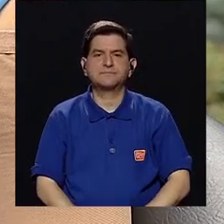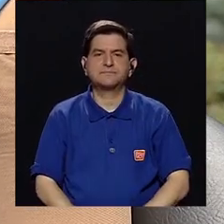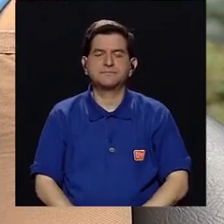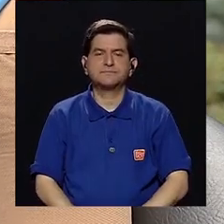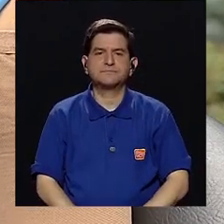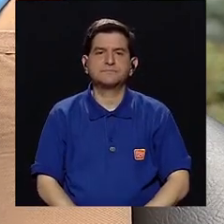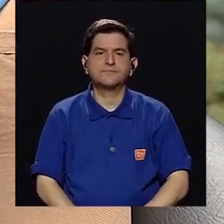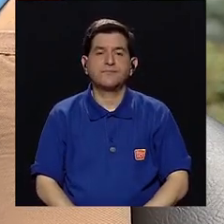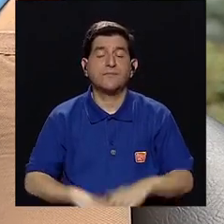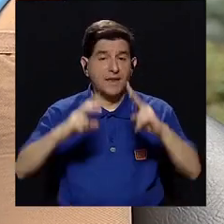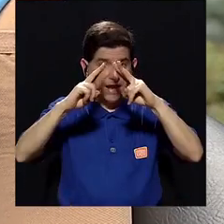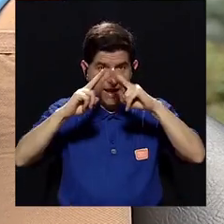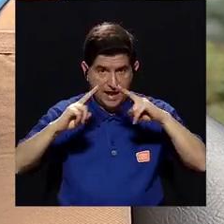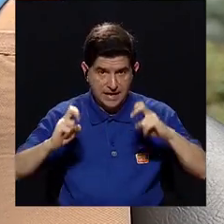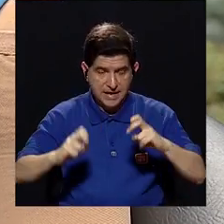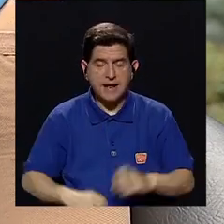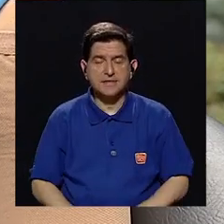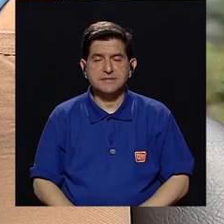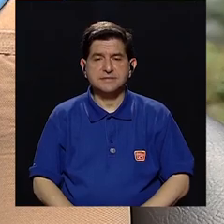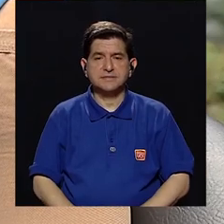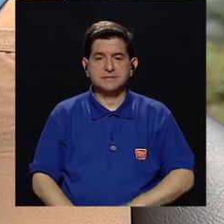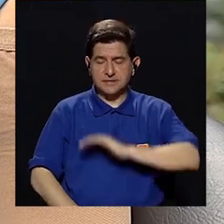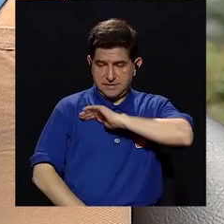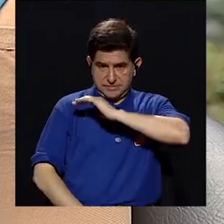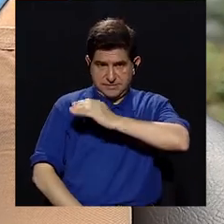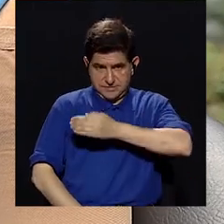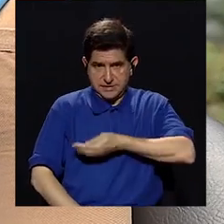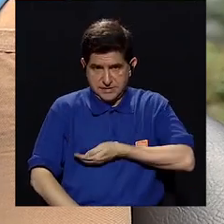exámenes de mamografía ultrasonido